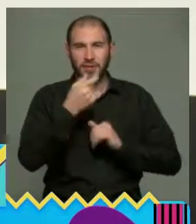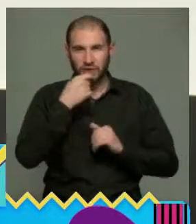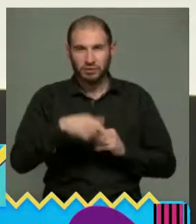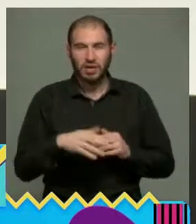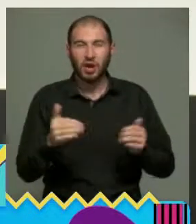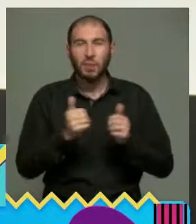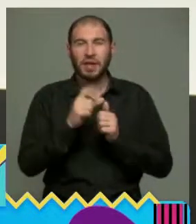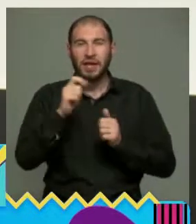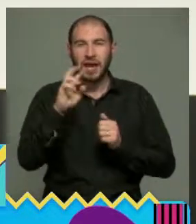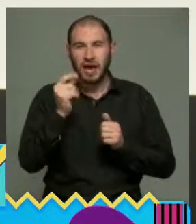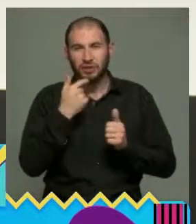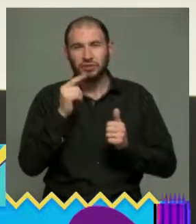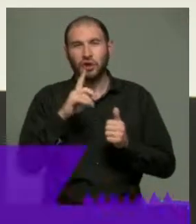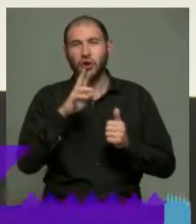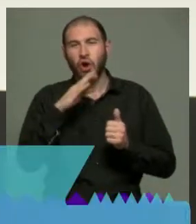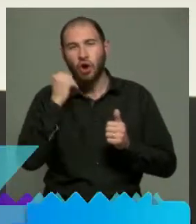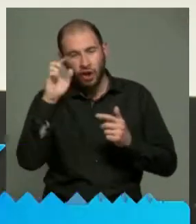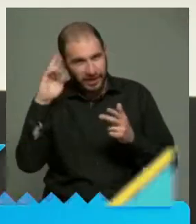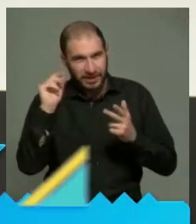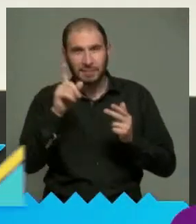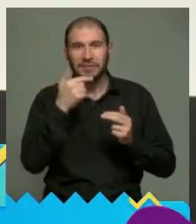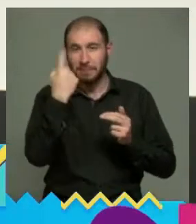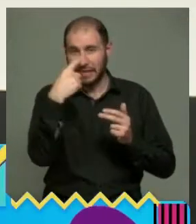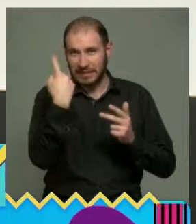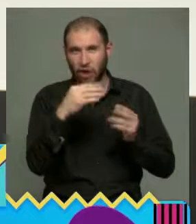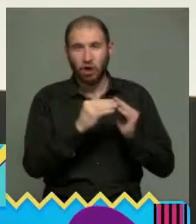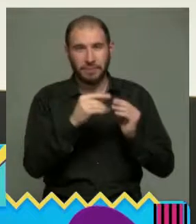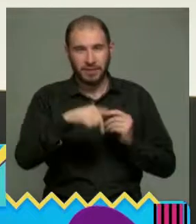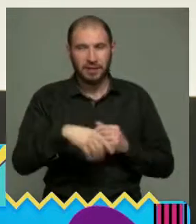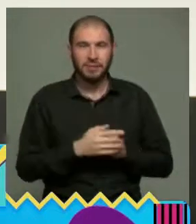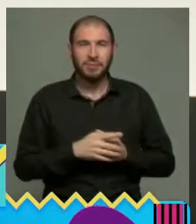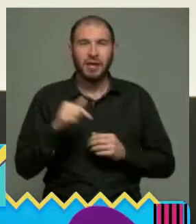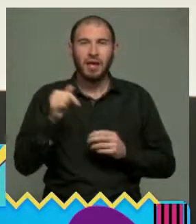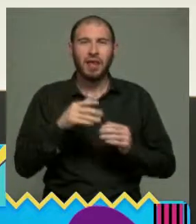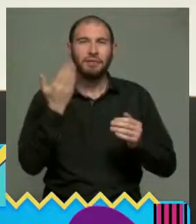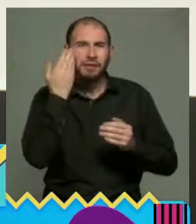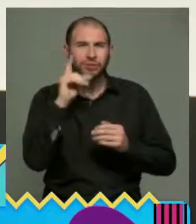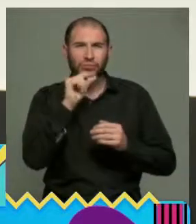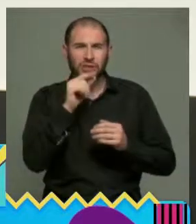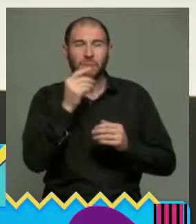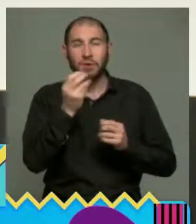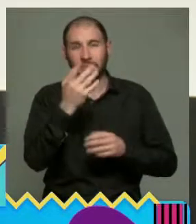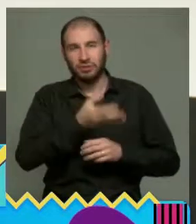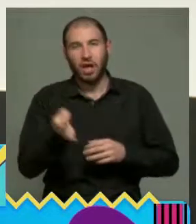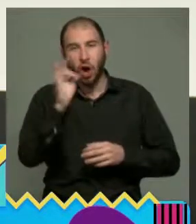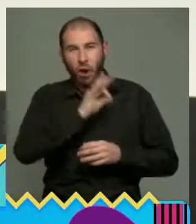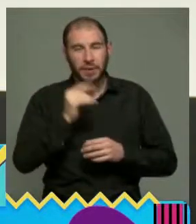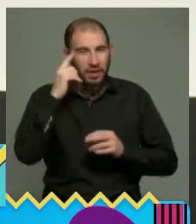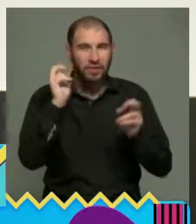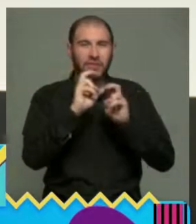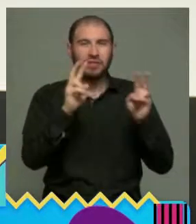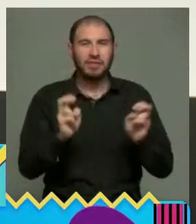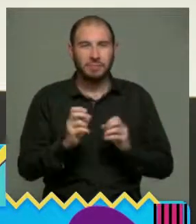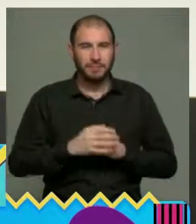junto a Carlos Prato, Jorge Tevez y también, bueno, Marcelo Sastre, mi compañero. Y nos vamos a meter en las redes sociales porque la gente opina sobre la